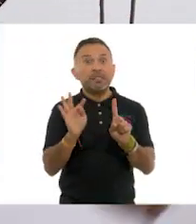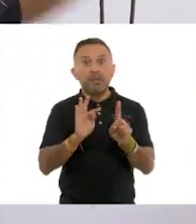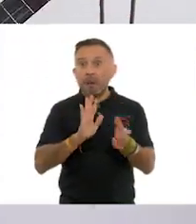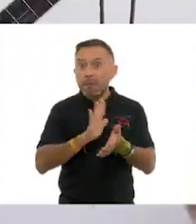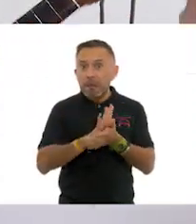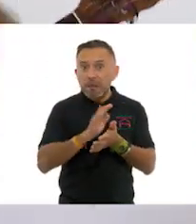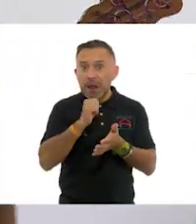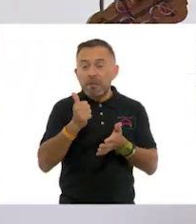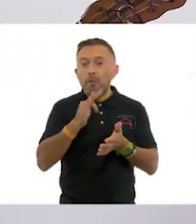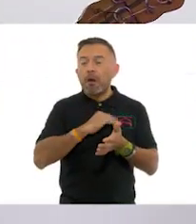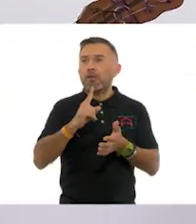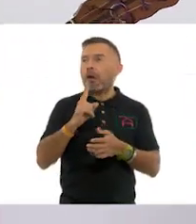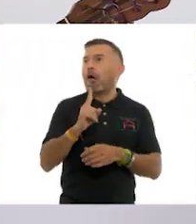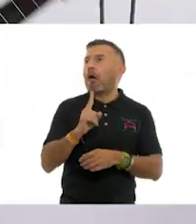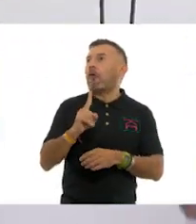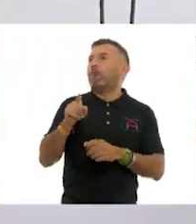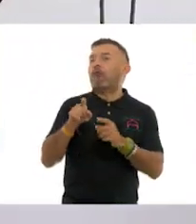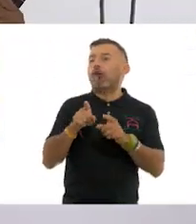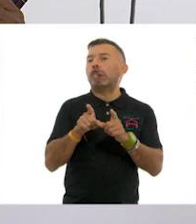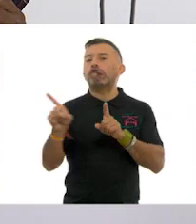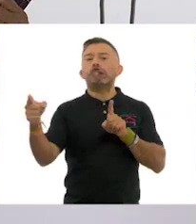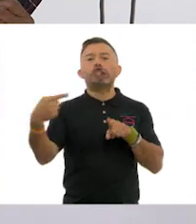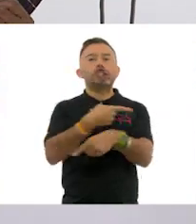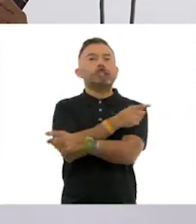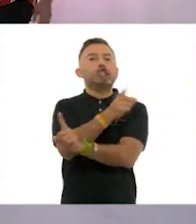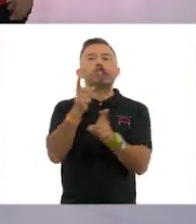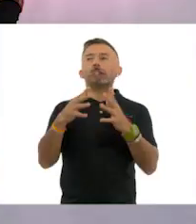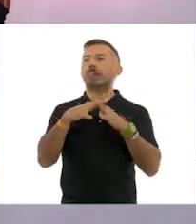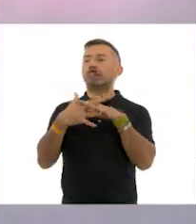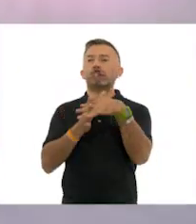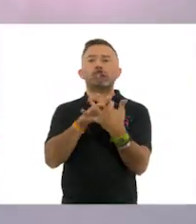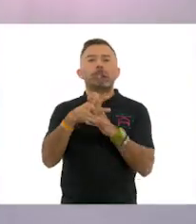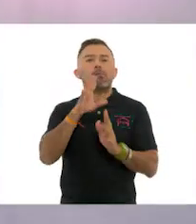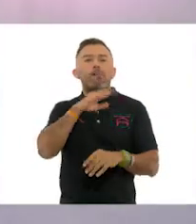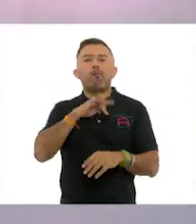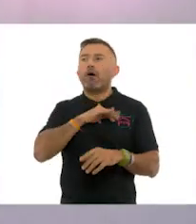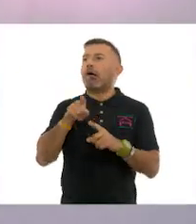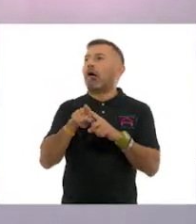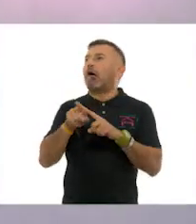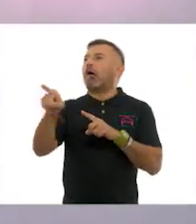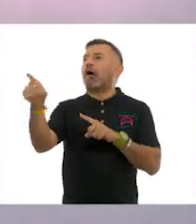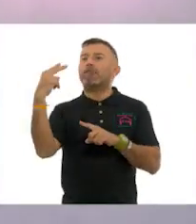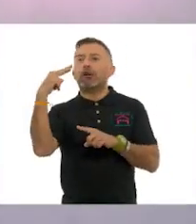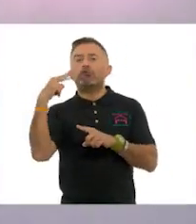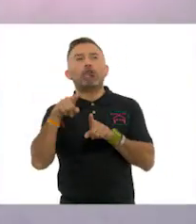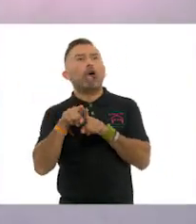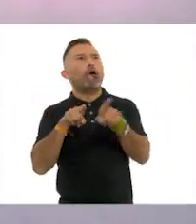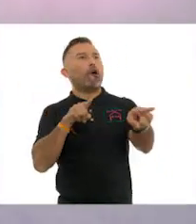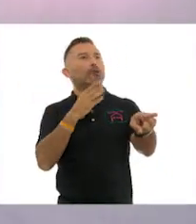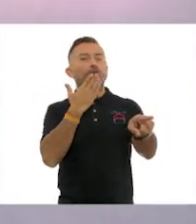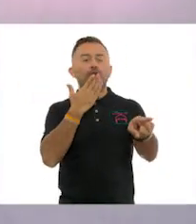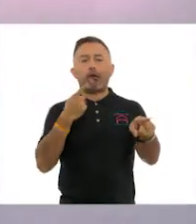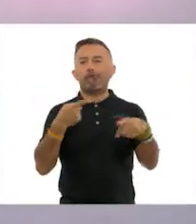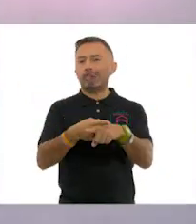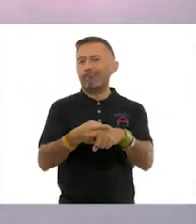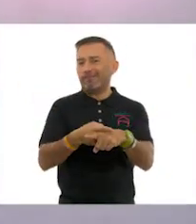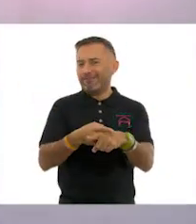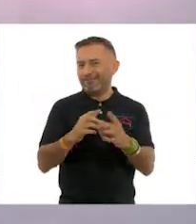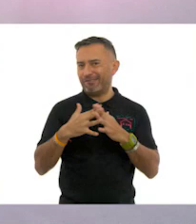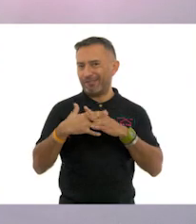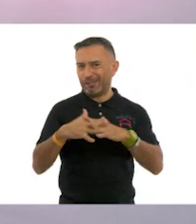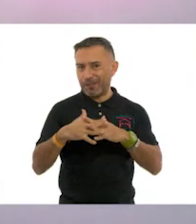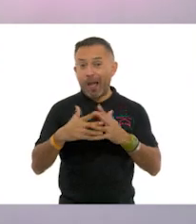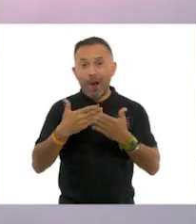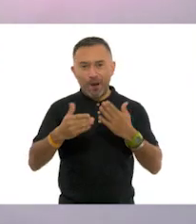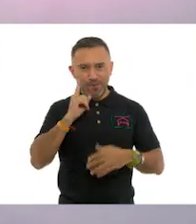Veracruz y otros irían para Sonora. O sea, una revoltura. Muy bien, pues ahora vamos a ir con Anita y Vero, que nos enseñan siempre a